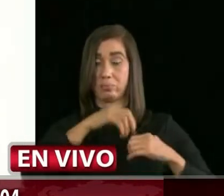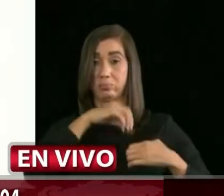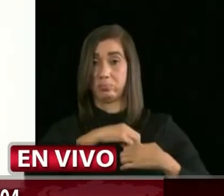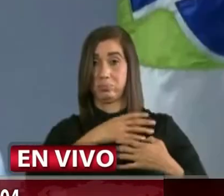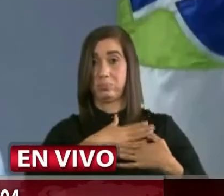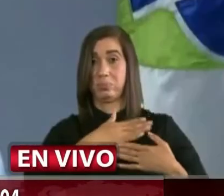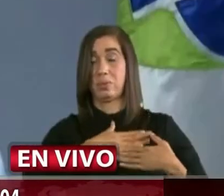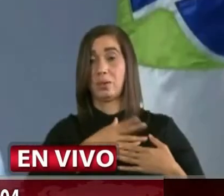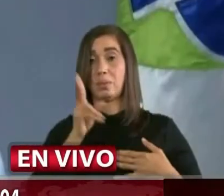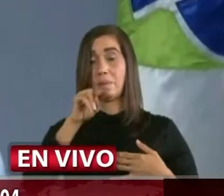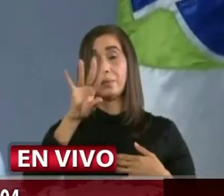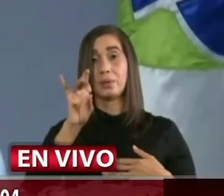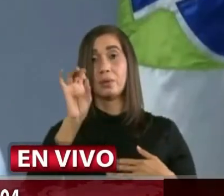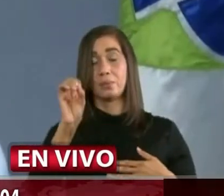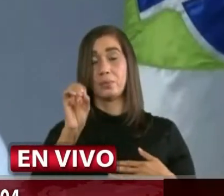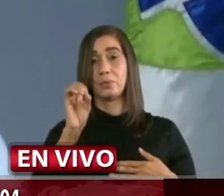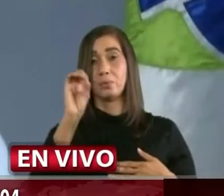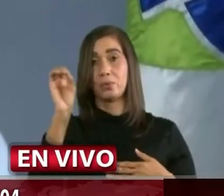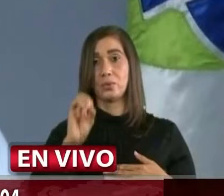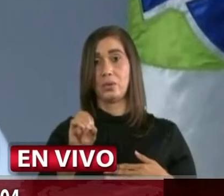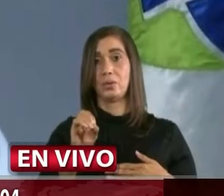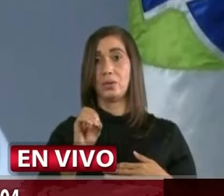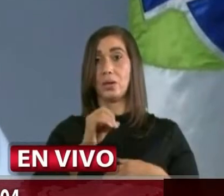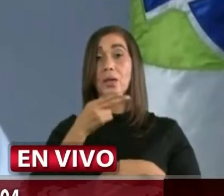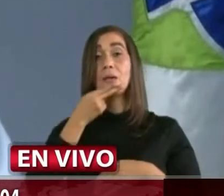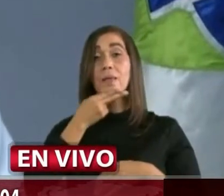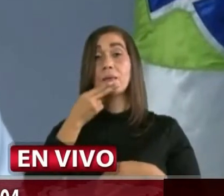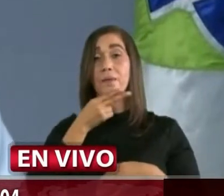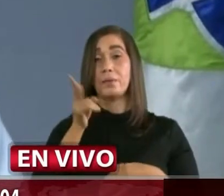25.47%, y el de diabetes,